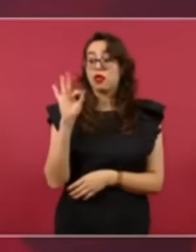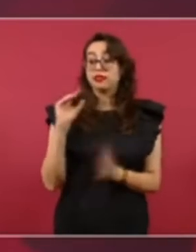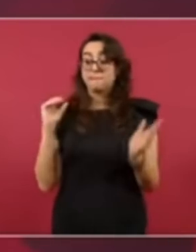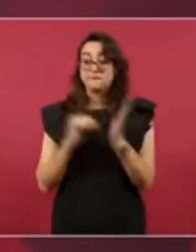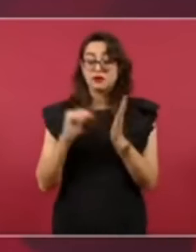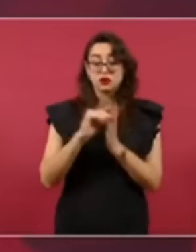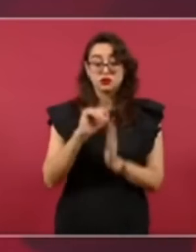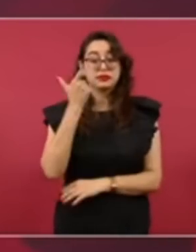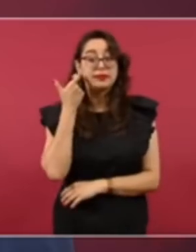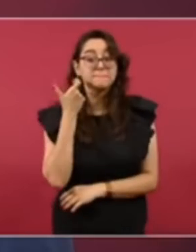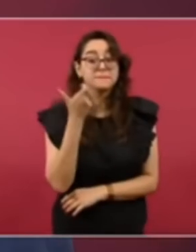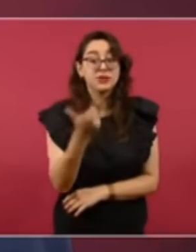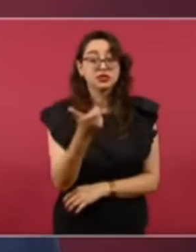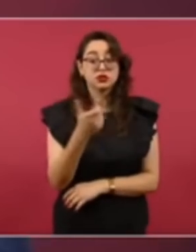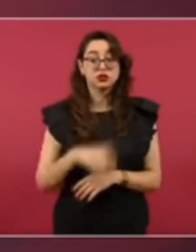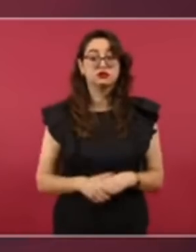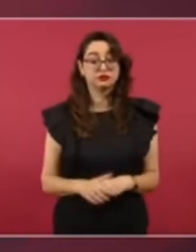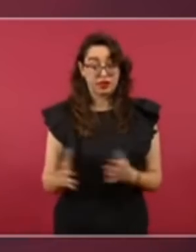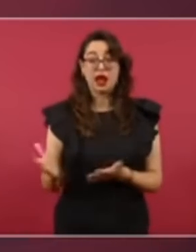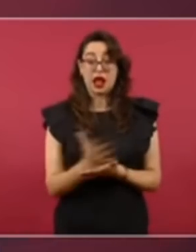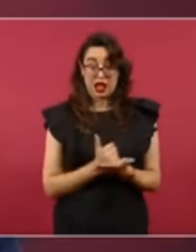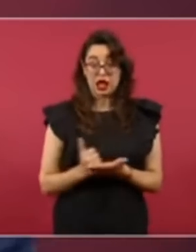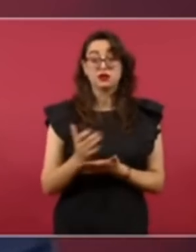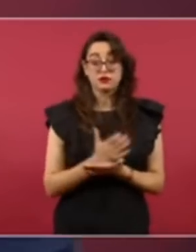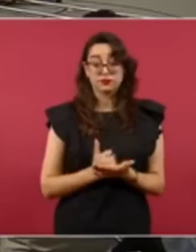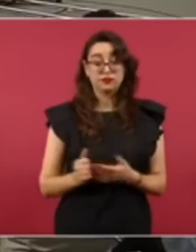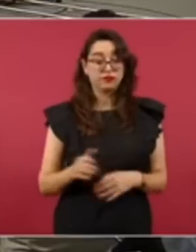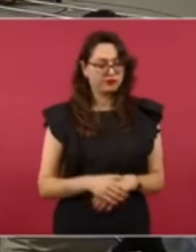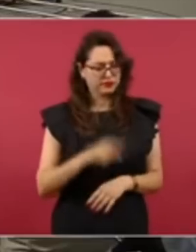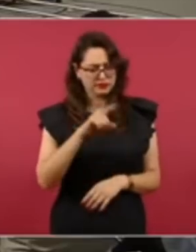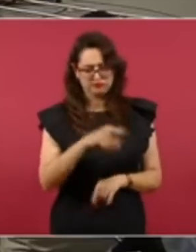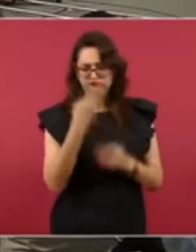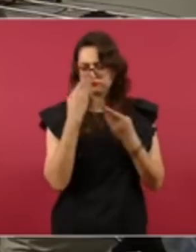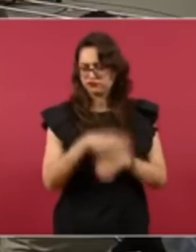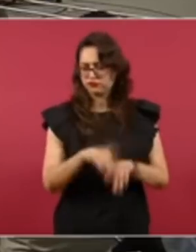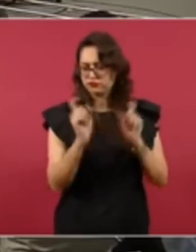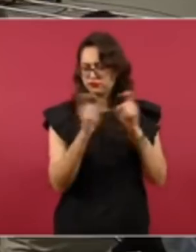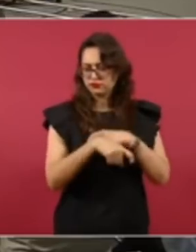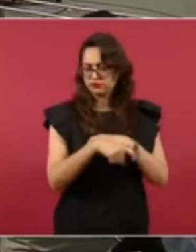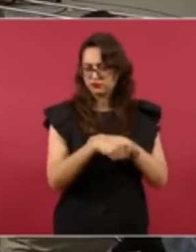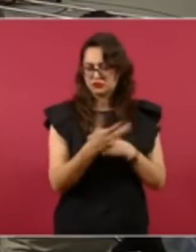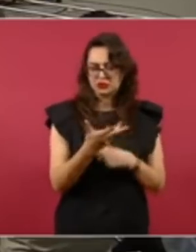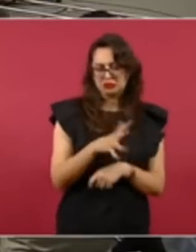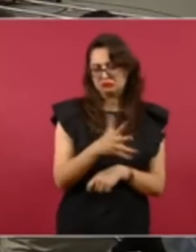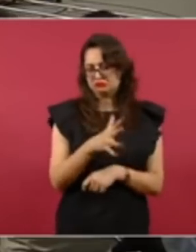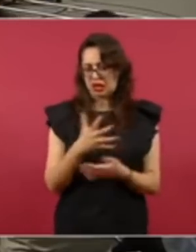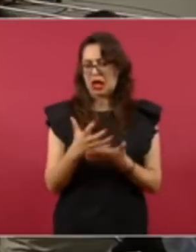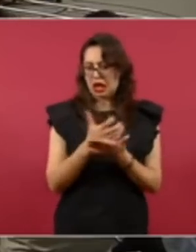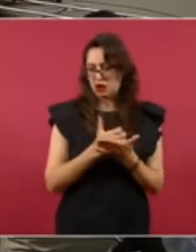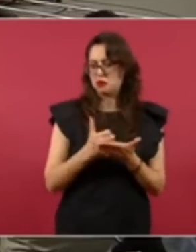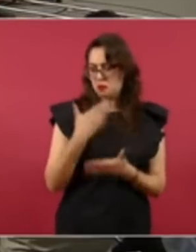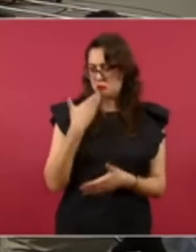240,000 millones de pesos. Este banco ha de haber ganado como unos, por ahí debe estar el dato,